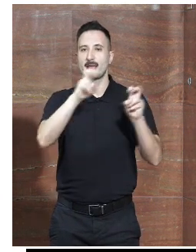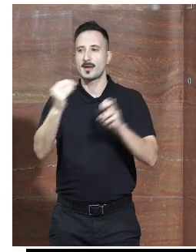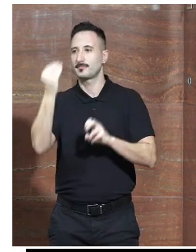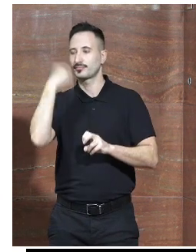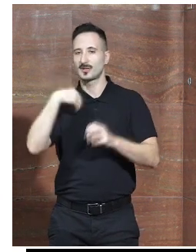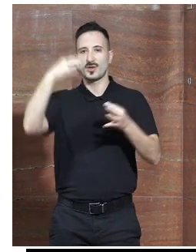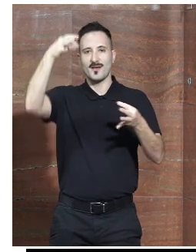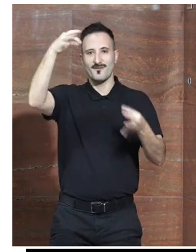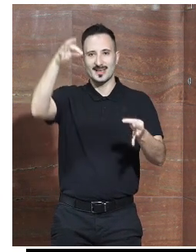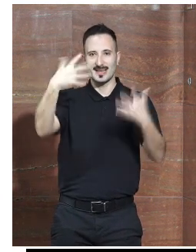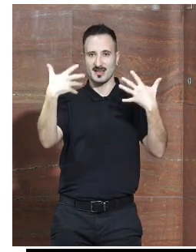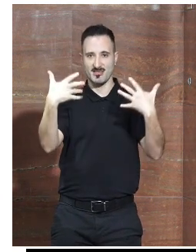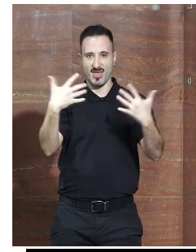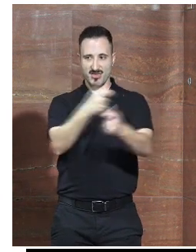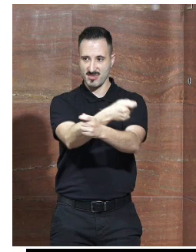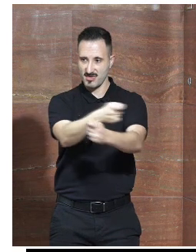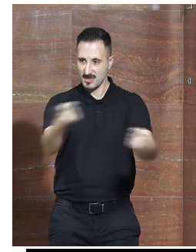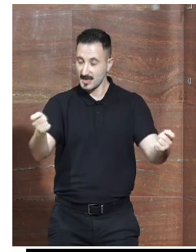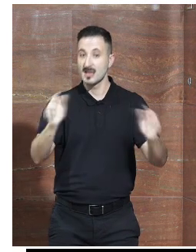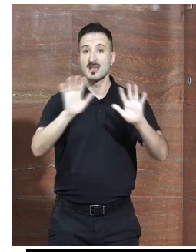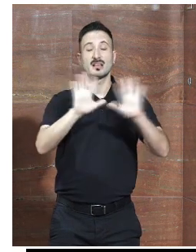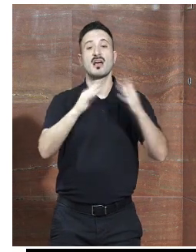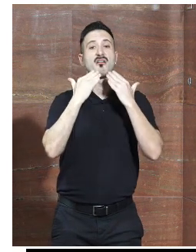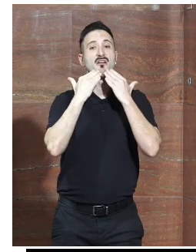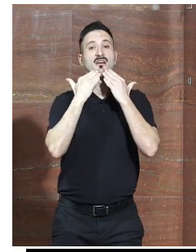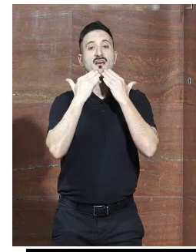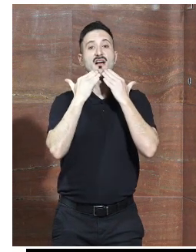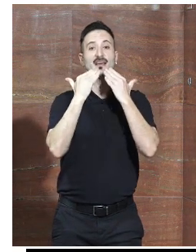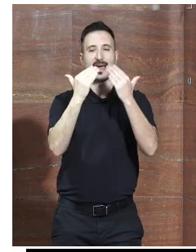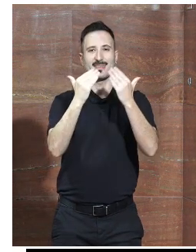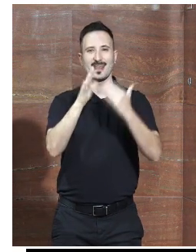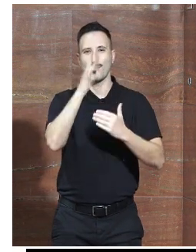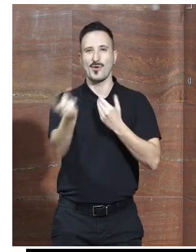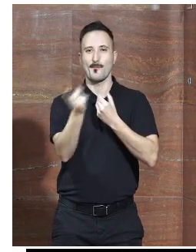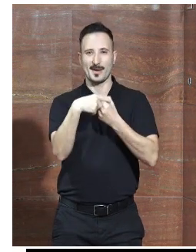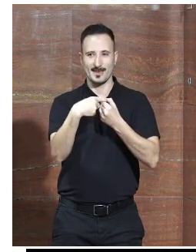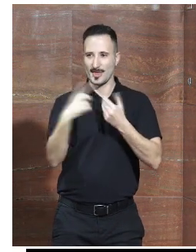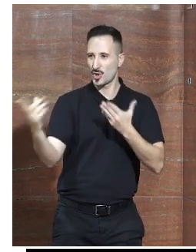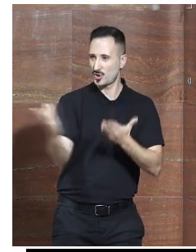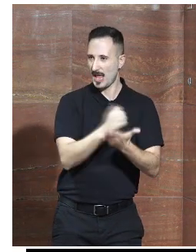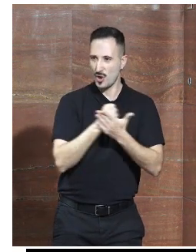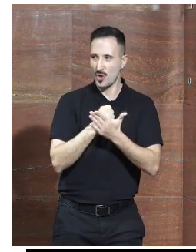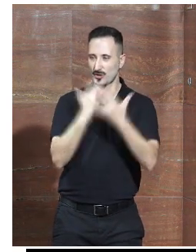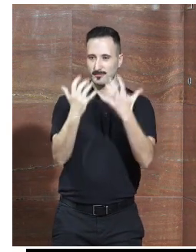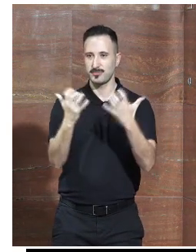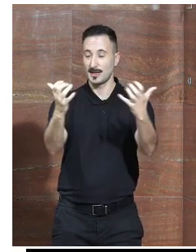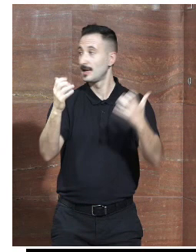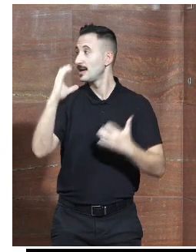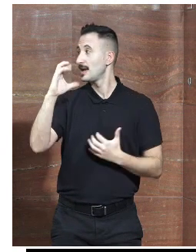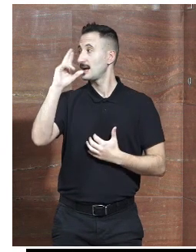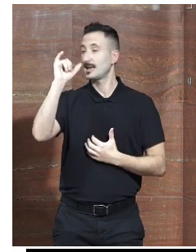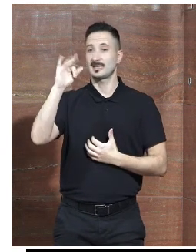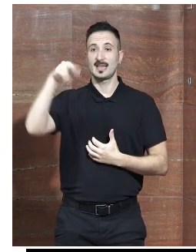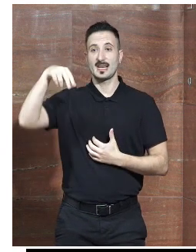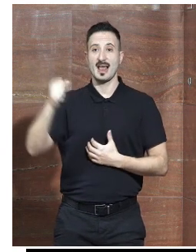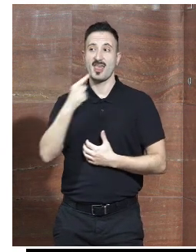10 fichas y bueno, pues que muchísimas gracias por la participación de todos. Y aunque Cristina decía que